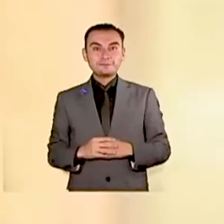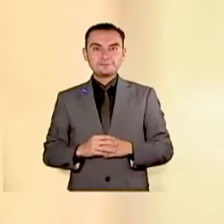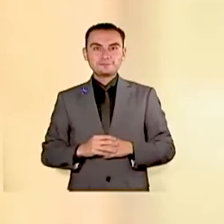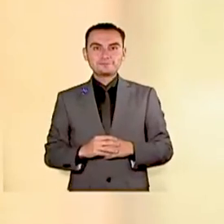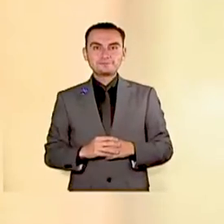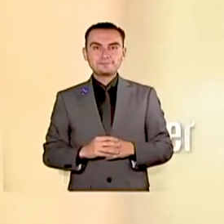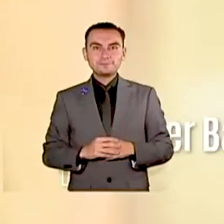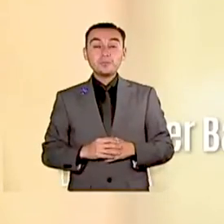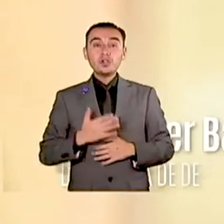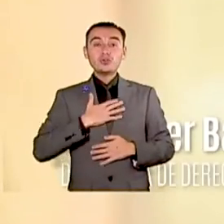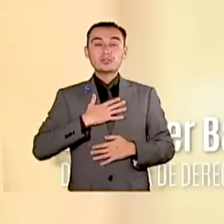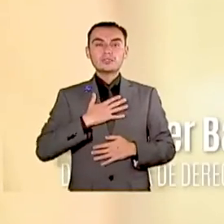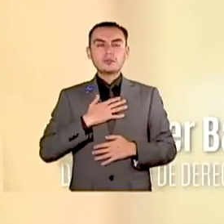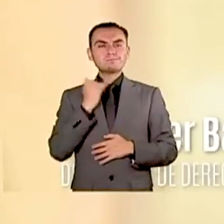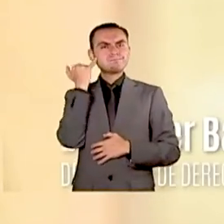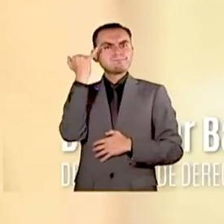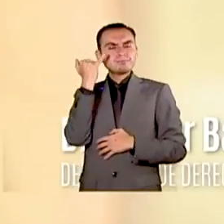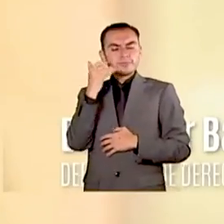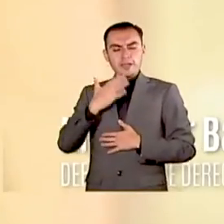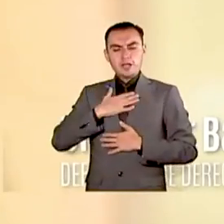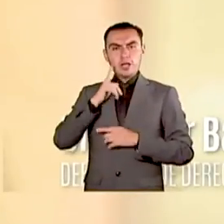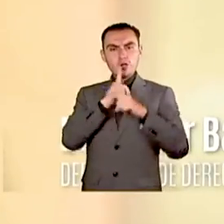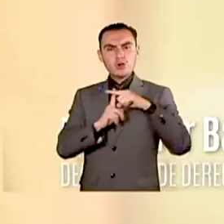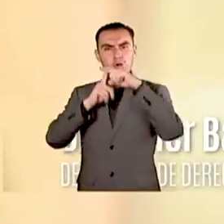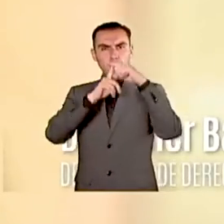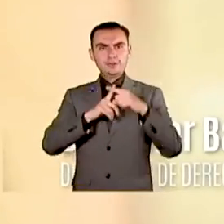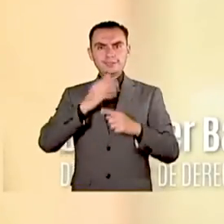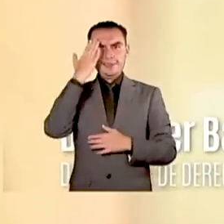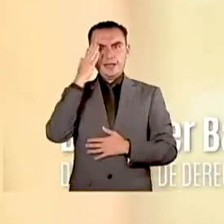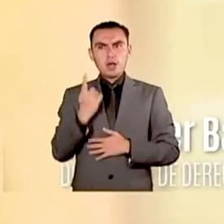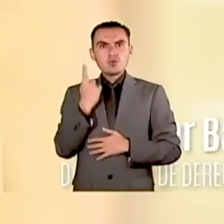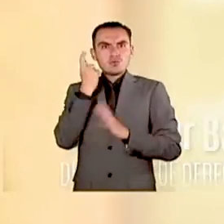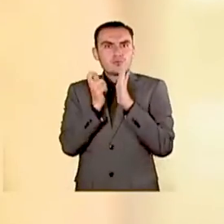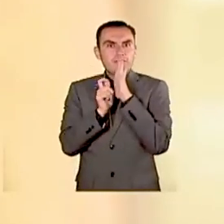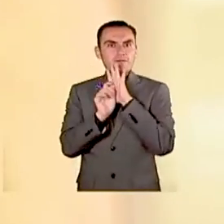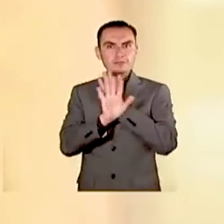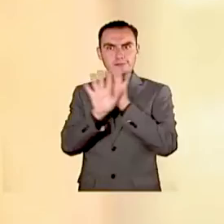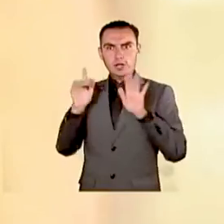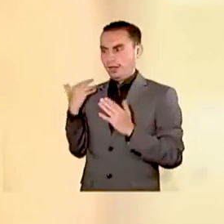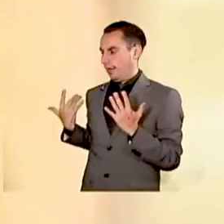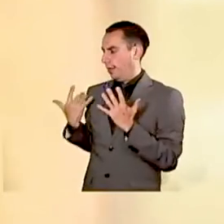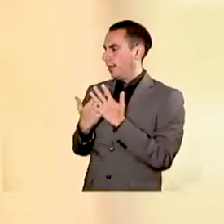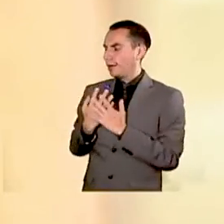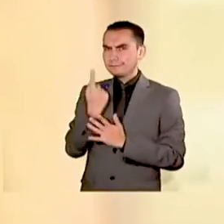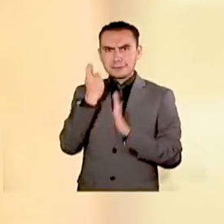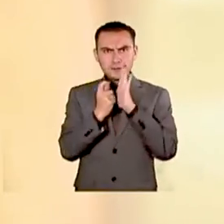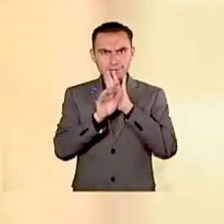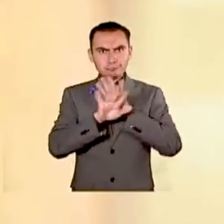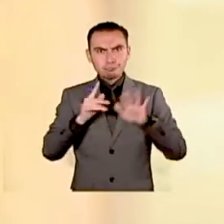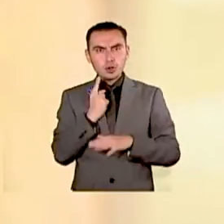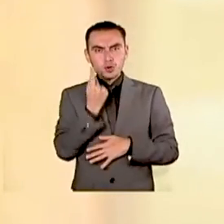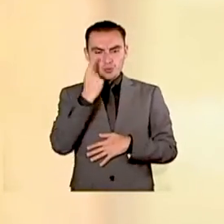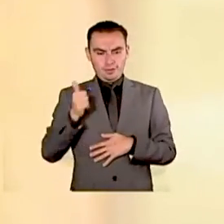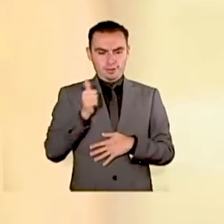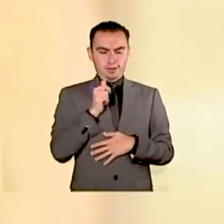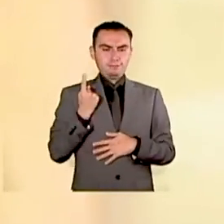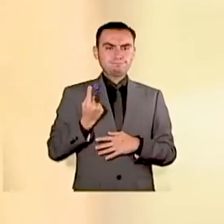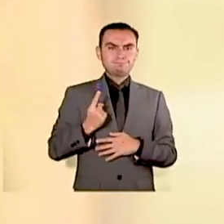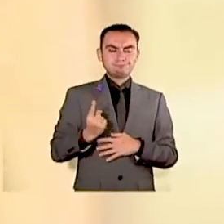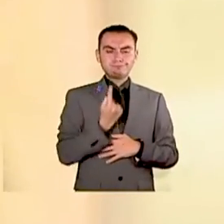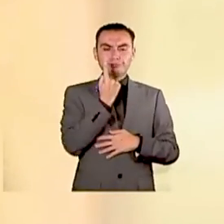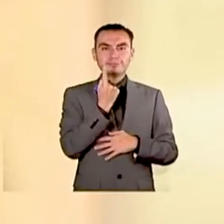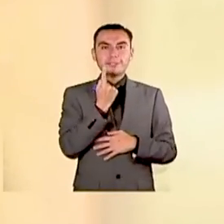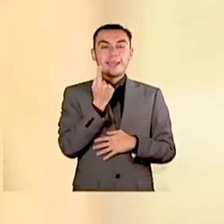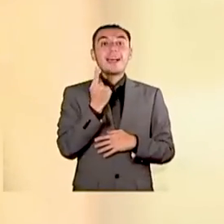liderazgo que asume la Procuradora General de la Nación, siendo que es la primera vez que tenemos una mujer procuradora, es valiosísimo porque